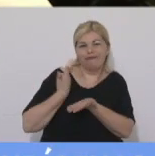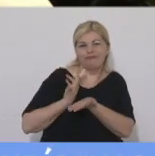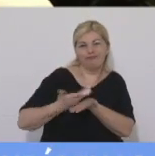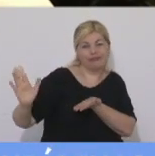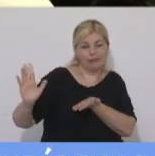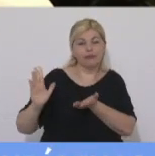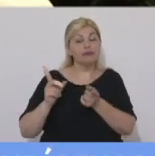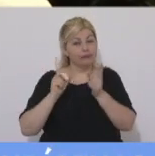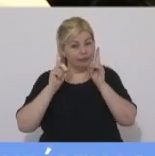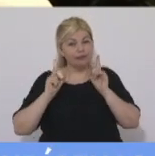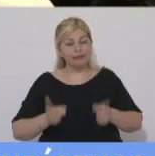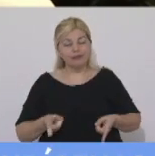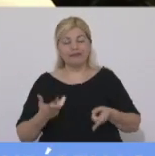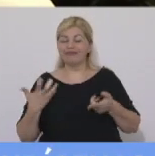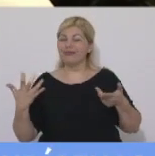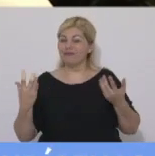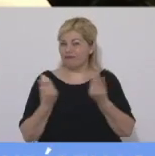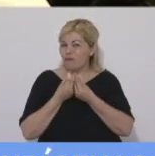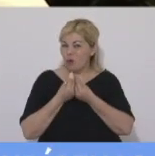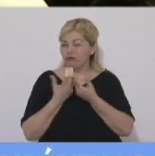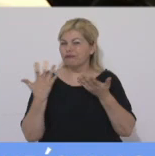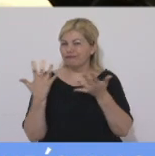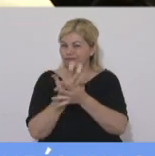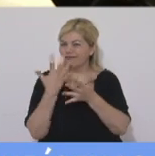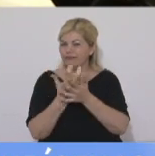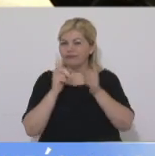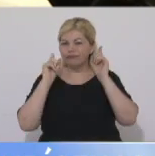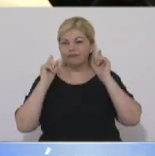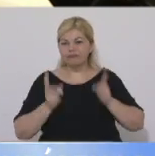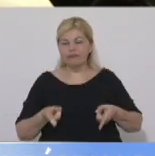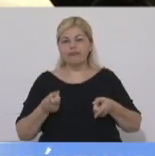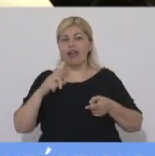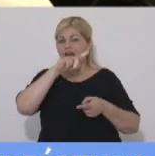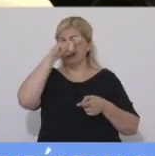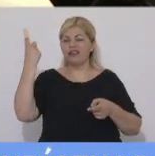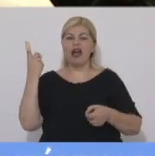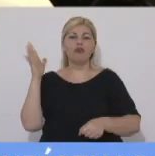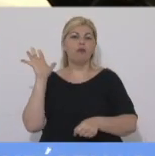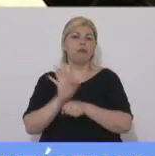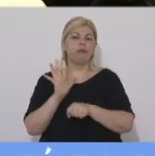y sufren, en muchos casos, el abandono de los estados.